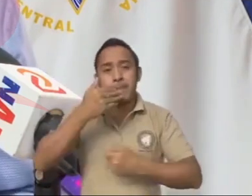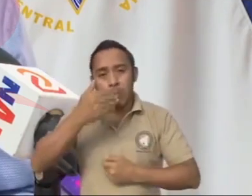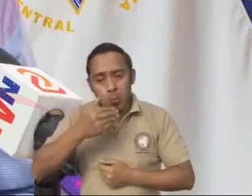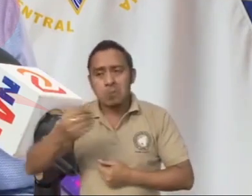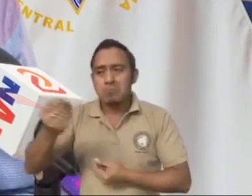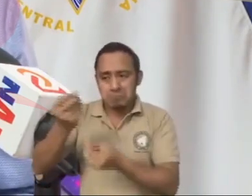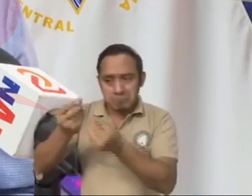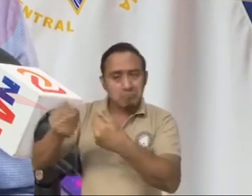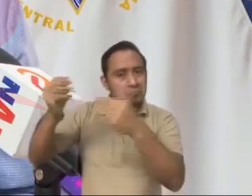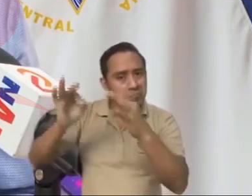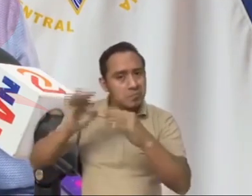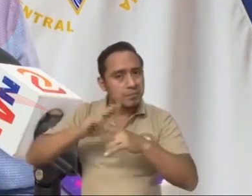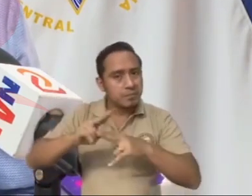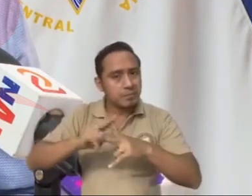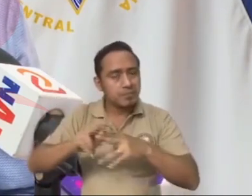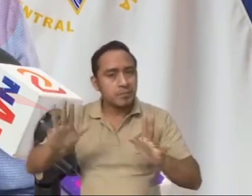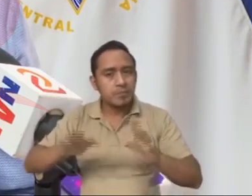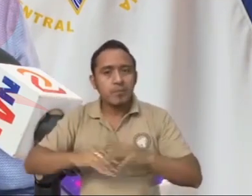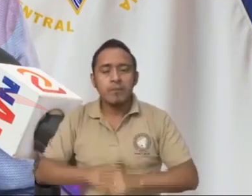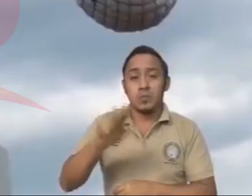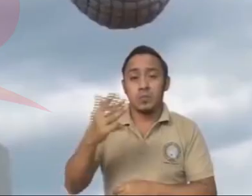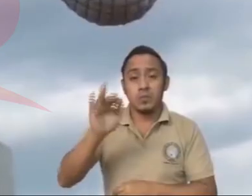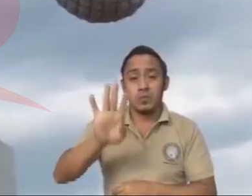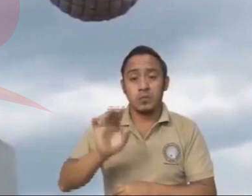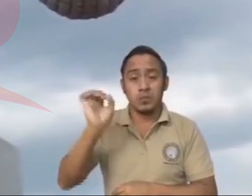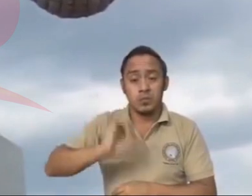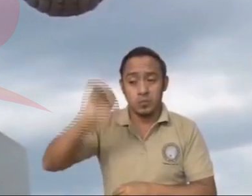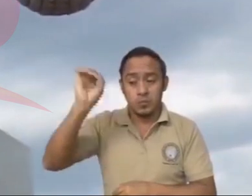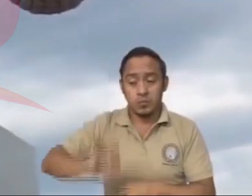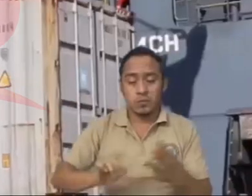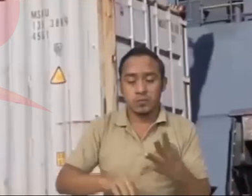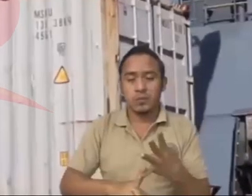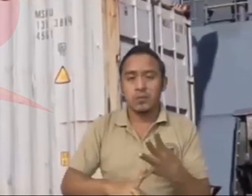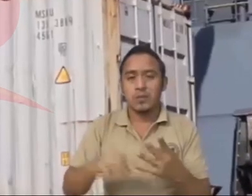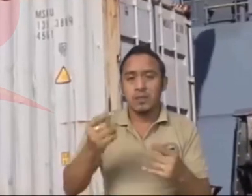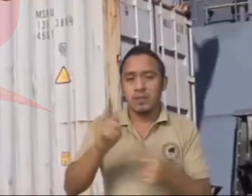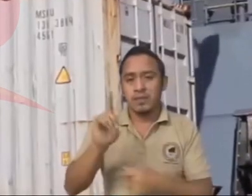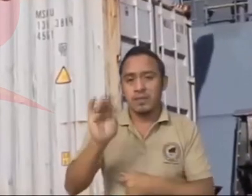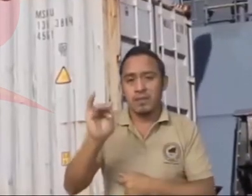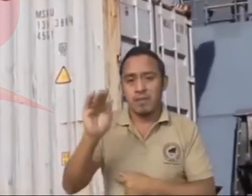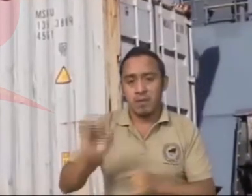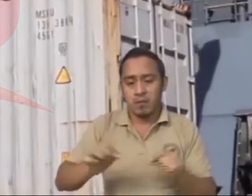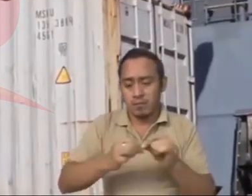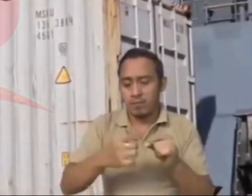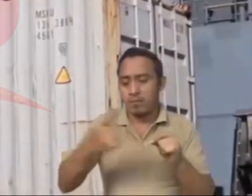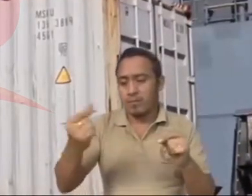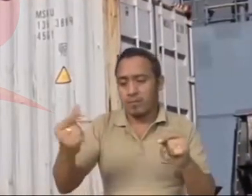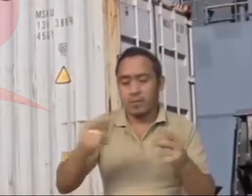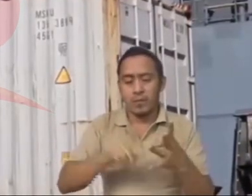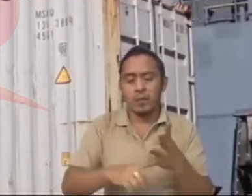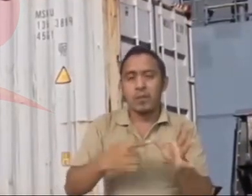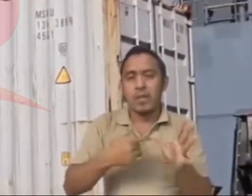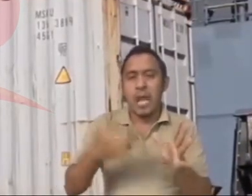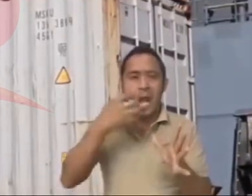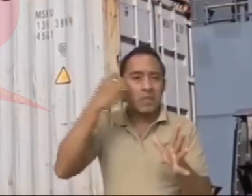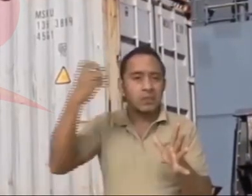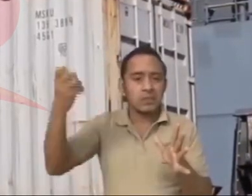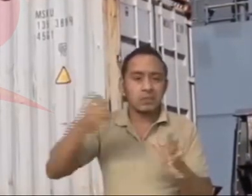precios. De los precios que le damos seguimiento de los 19 productos principales,